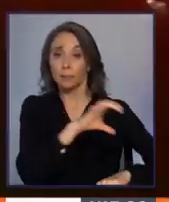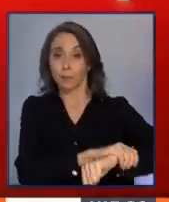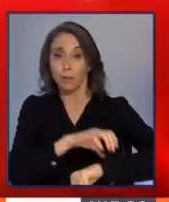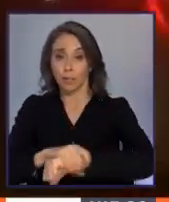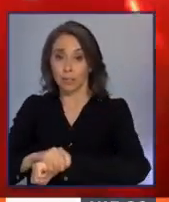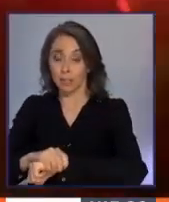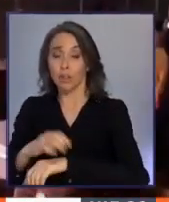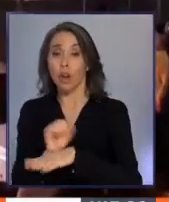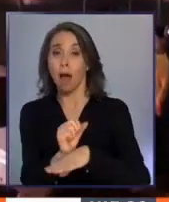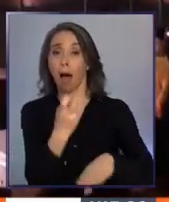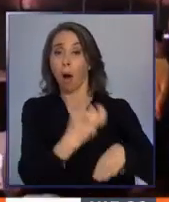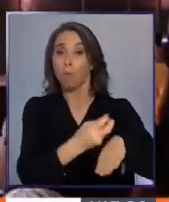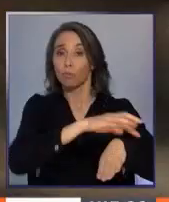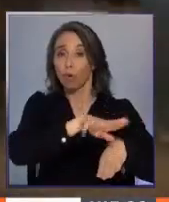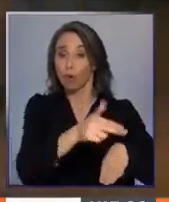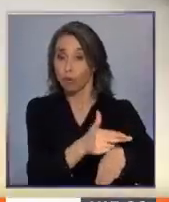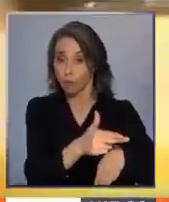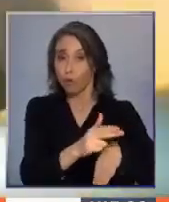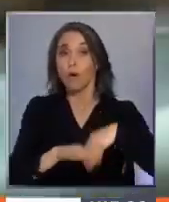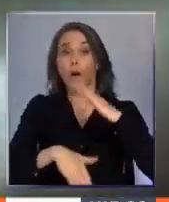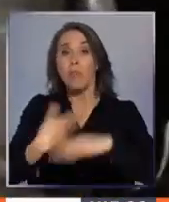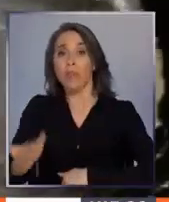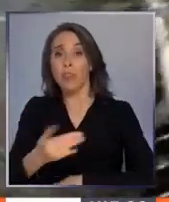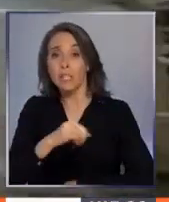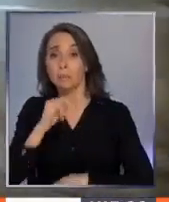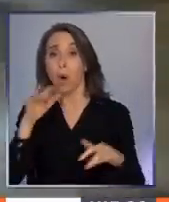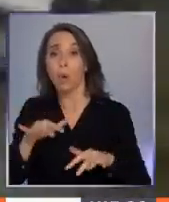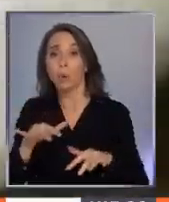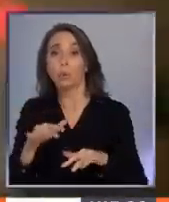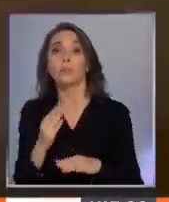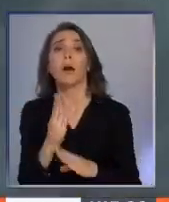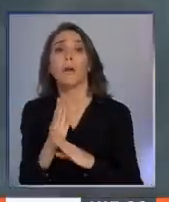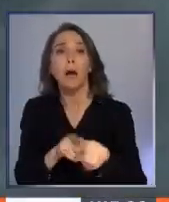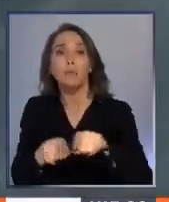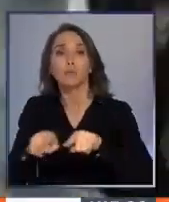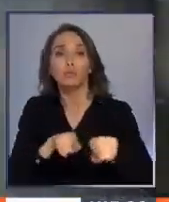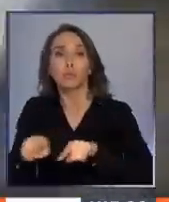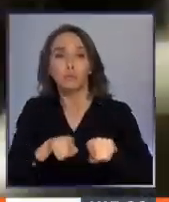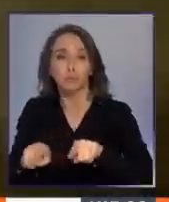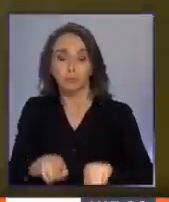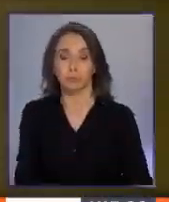los robos de los autos y la posterior utilización en las carreras clandestinas.